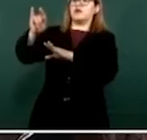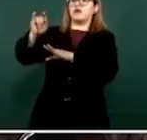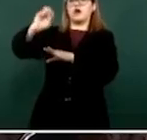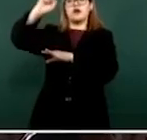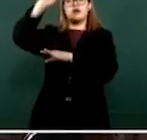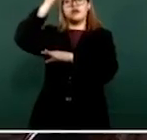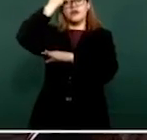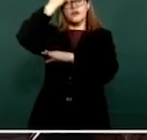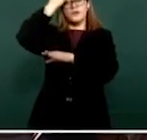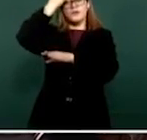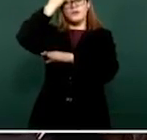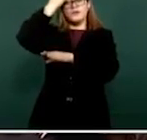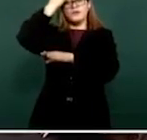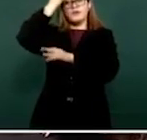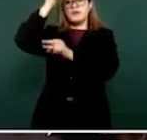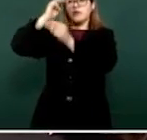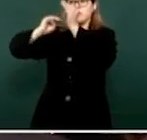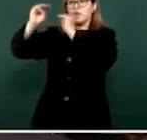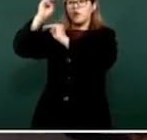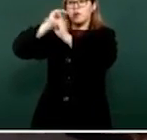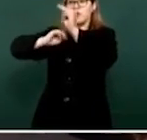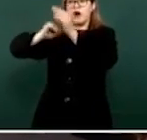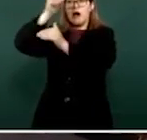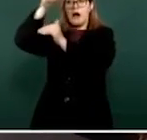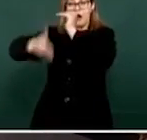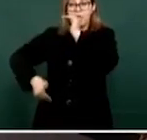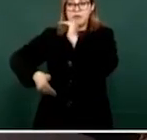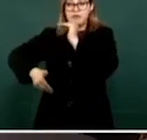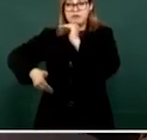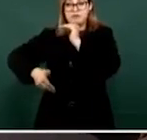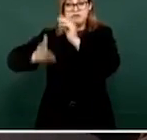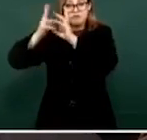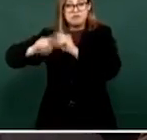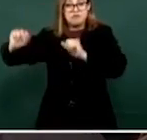Potosí, con una minera.